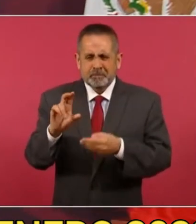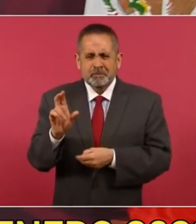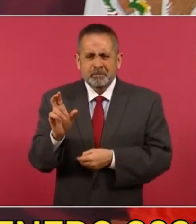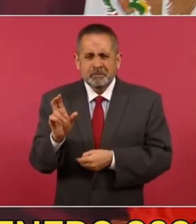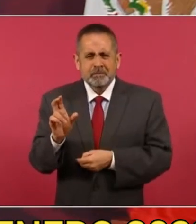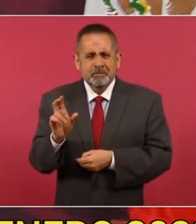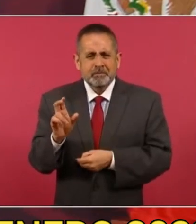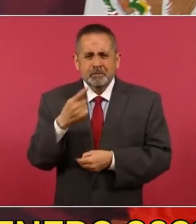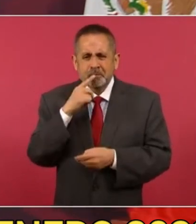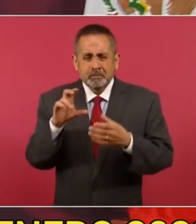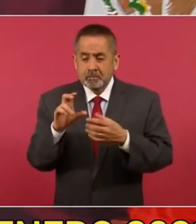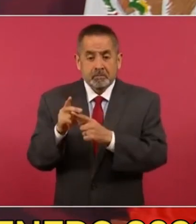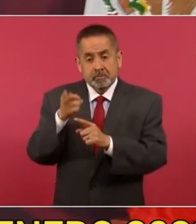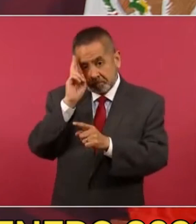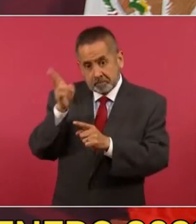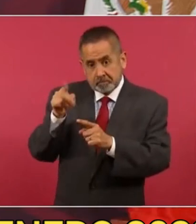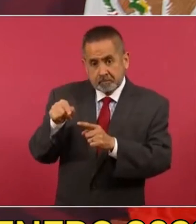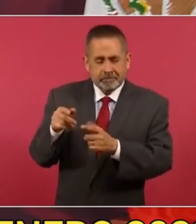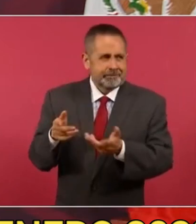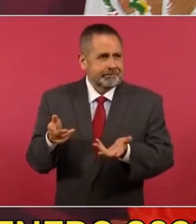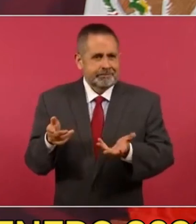ya está prohibido.